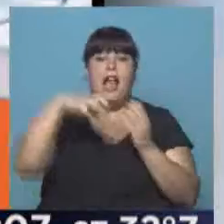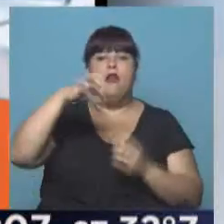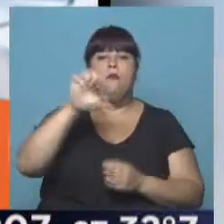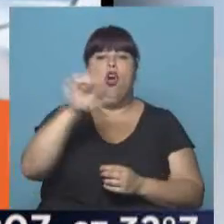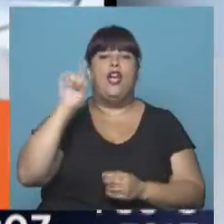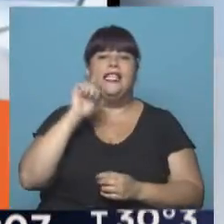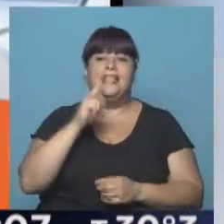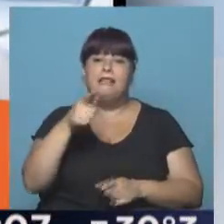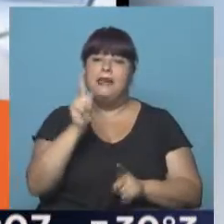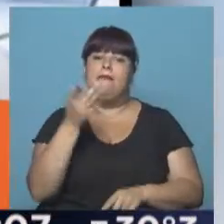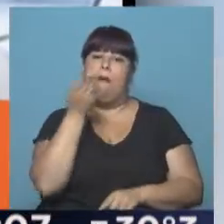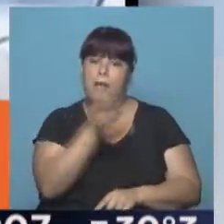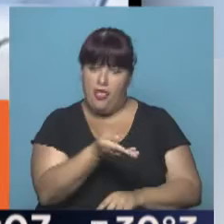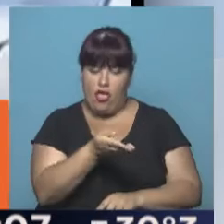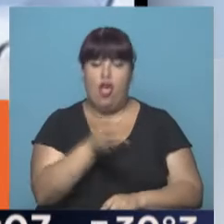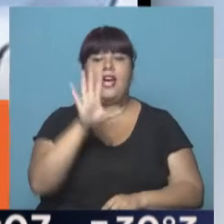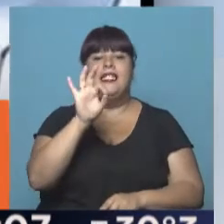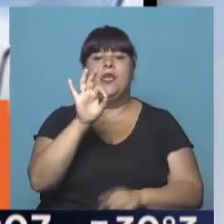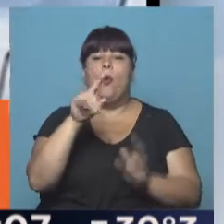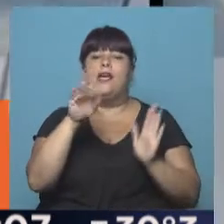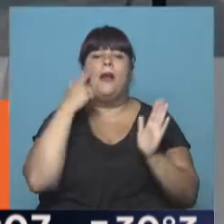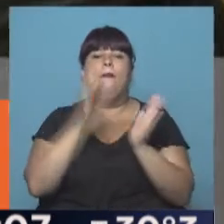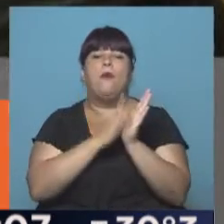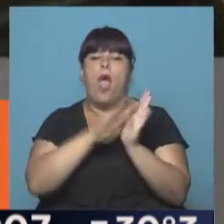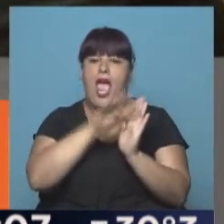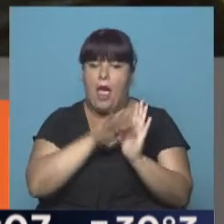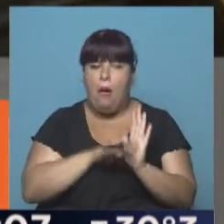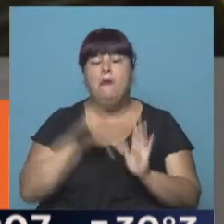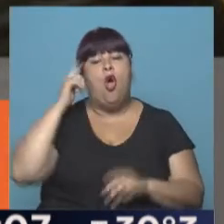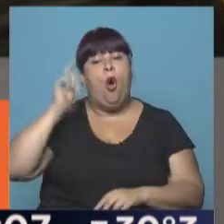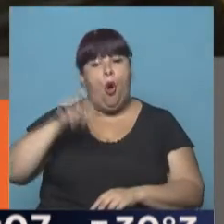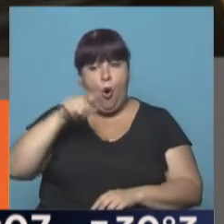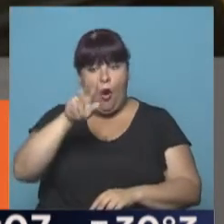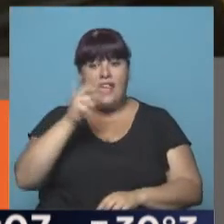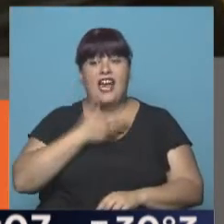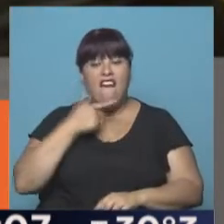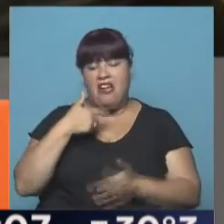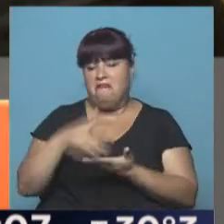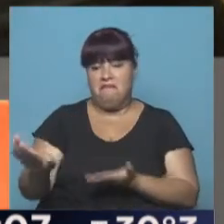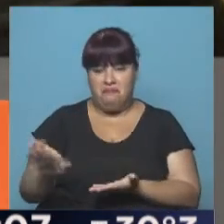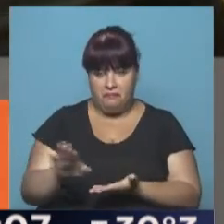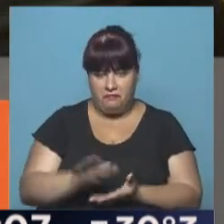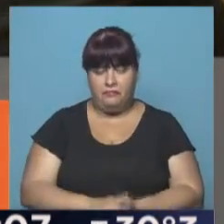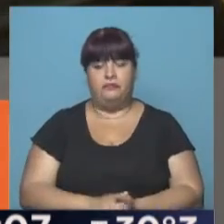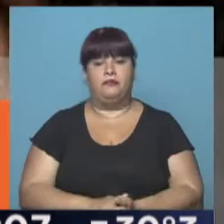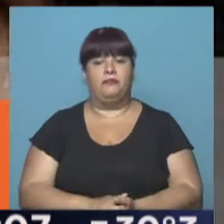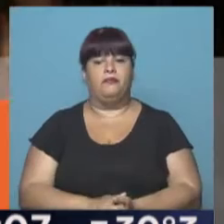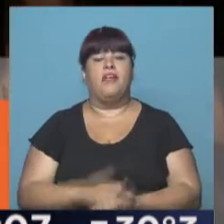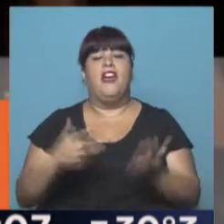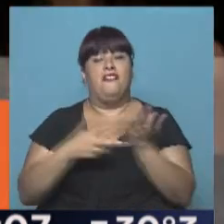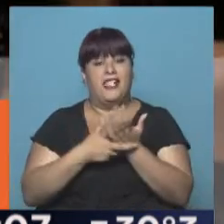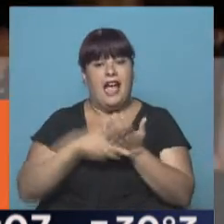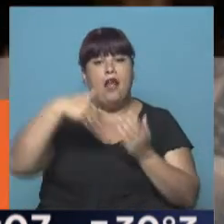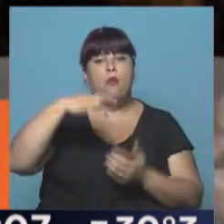Policita fue quien pidió entonces 50 medidas de prueba, pero el juez Daniel Rafecas lo desestimó. El fiscal